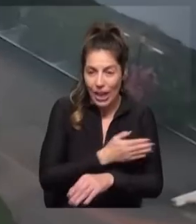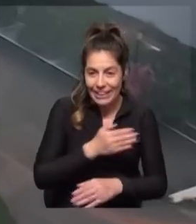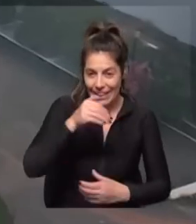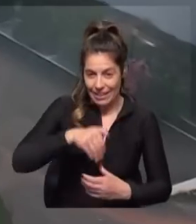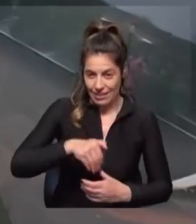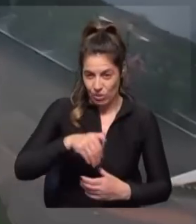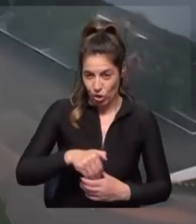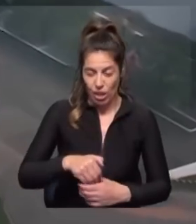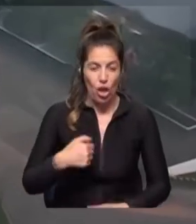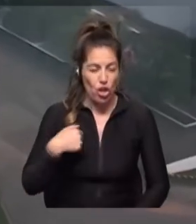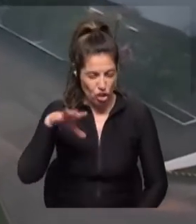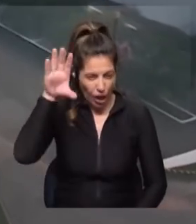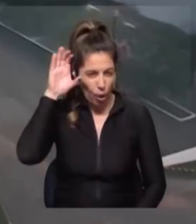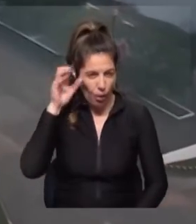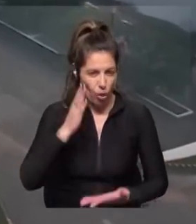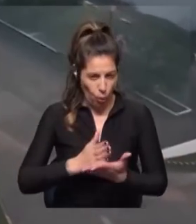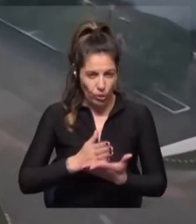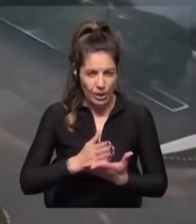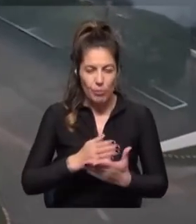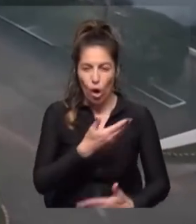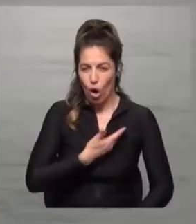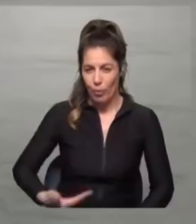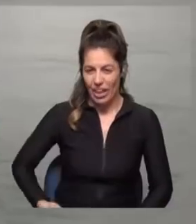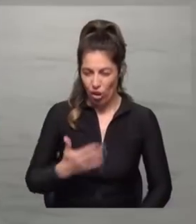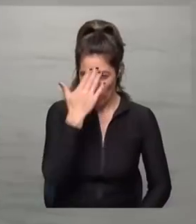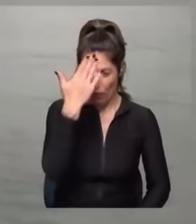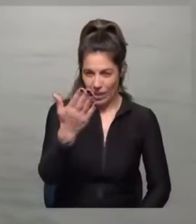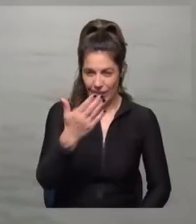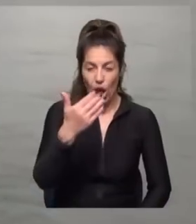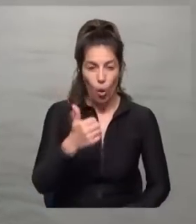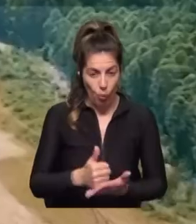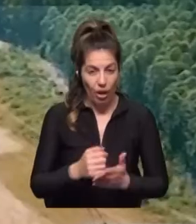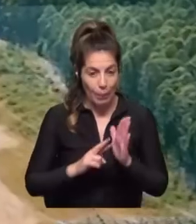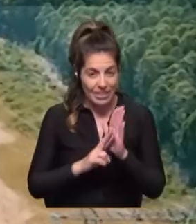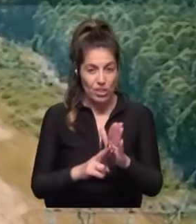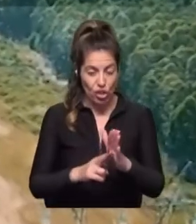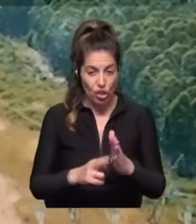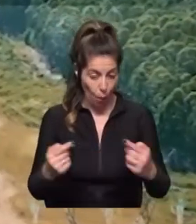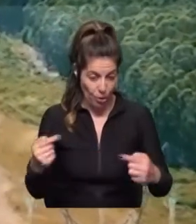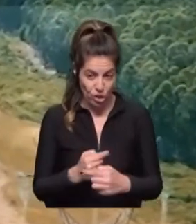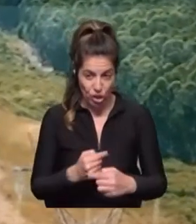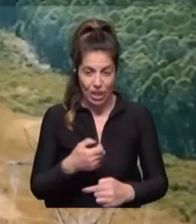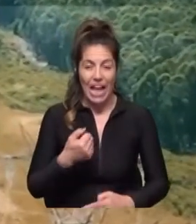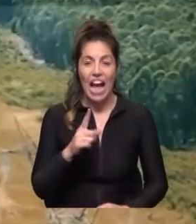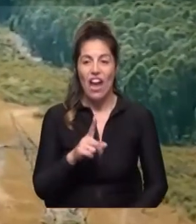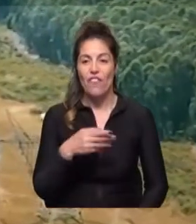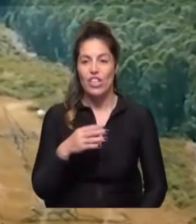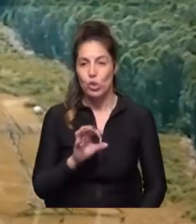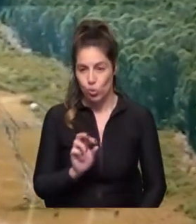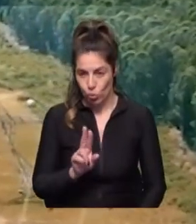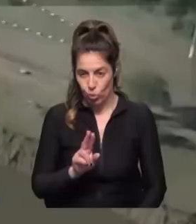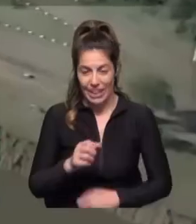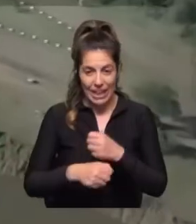recuerdo que en el último gobierno del frente amplio hubo representación de la oposición el propio Luis su en el 2015